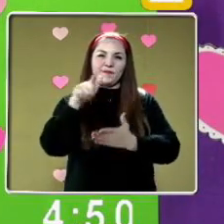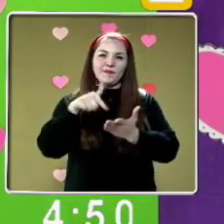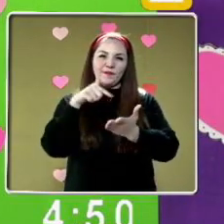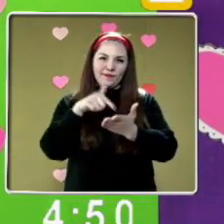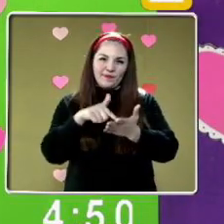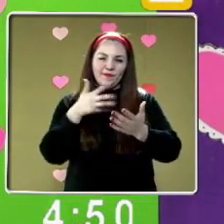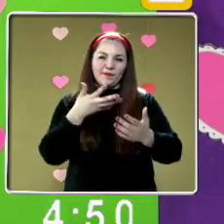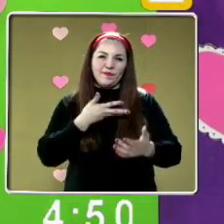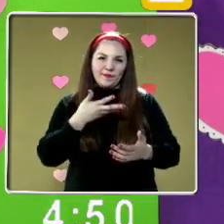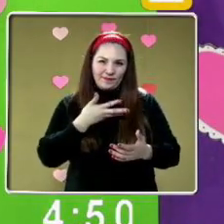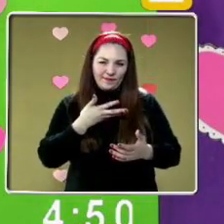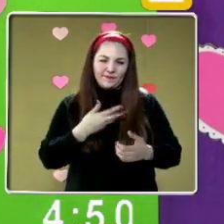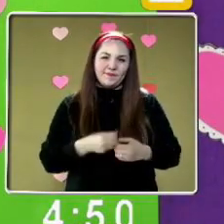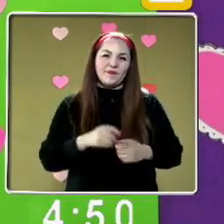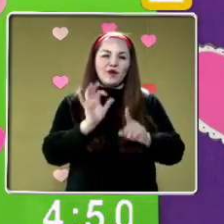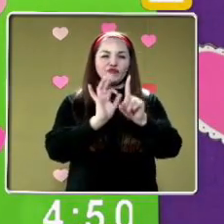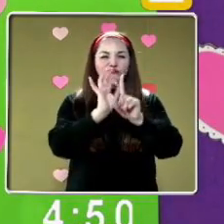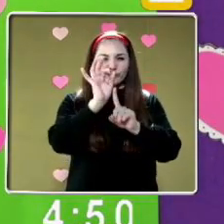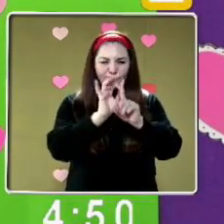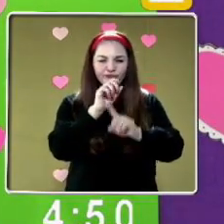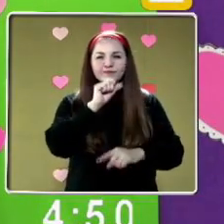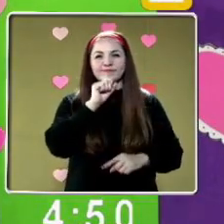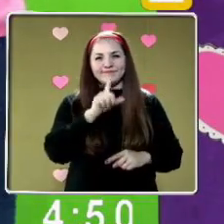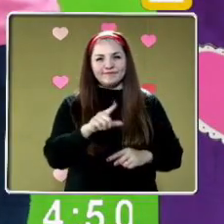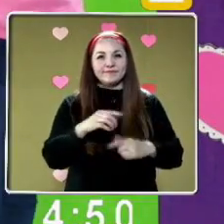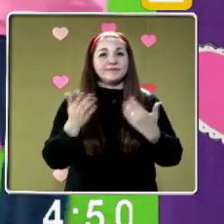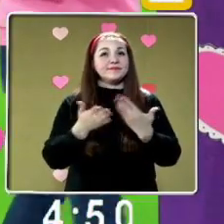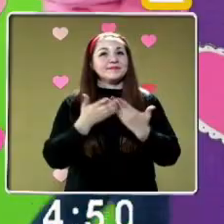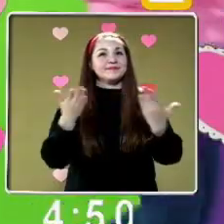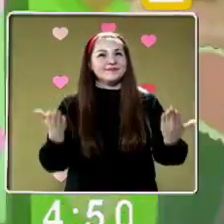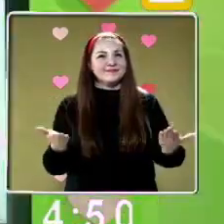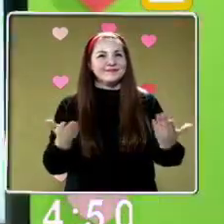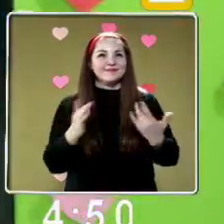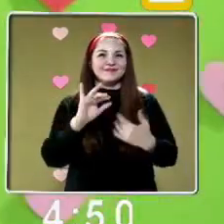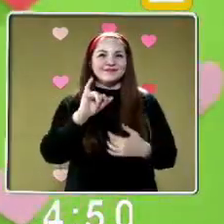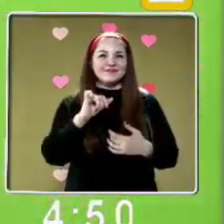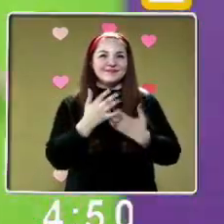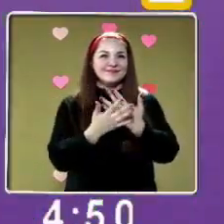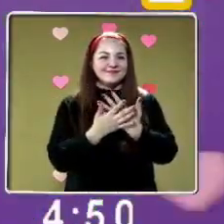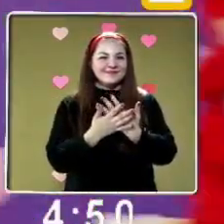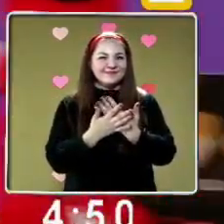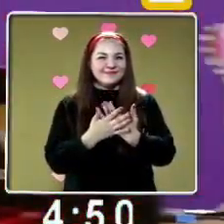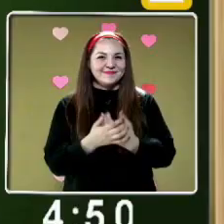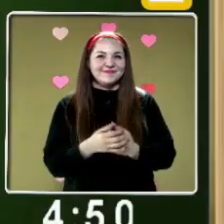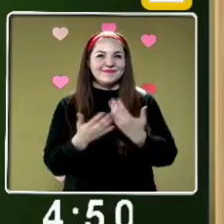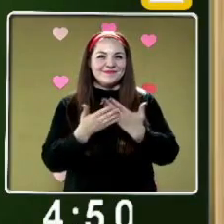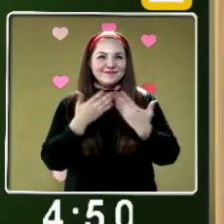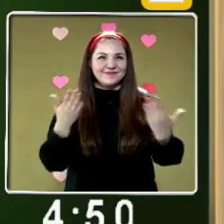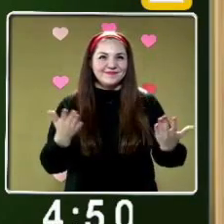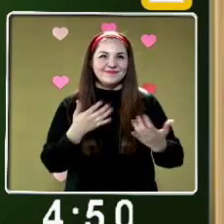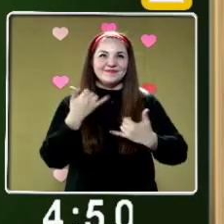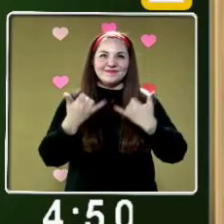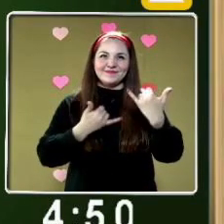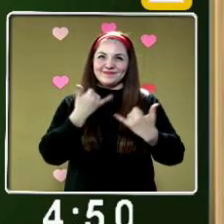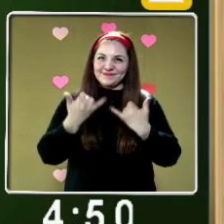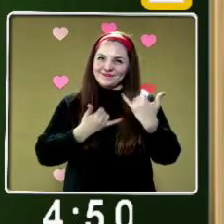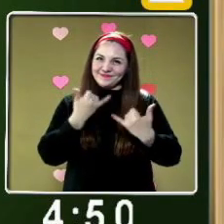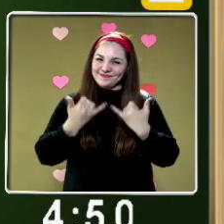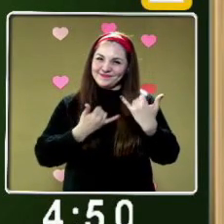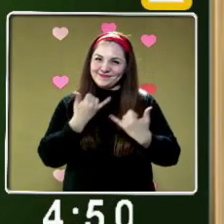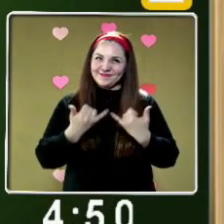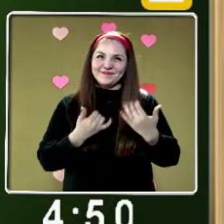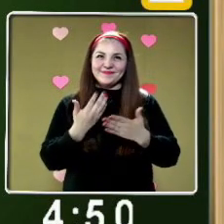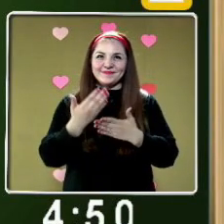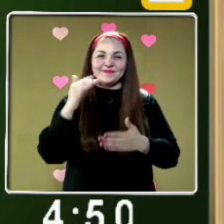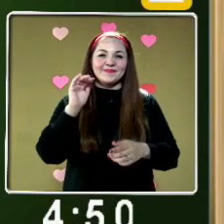característica del clima. Okay, pero bueno, bien. Ya llegamos en el momento que todos habíamos esperado, todos habíamos querido, ya lo habían solicitado desde varias semanas